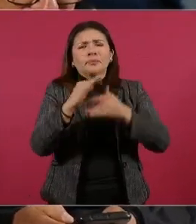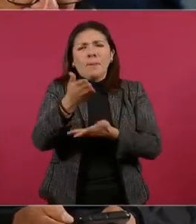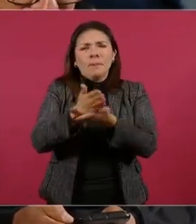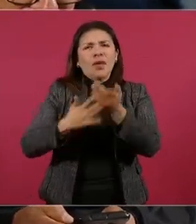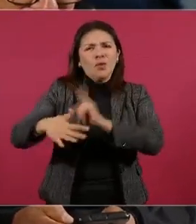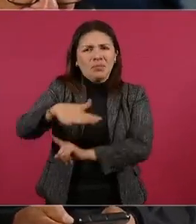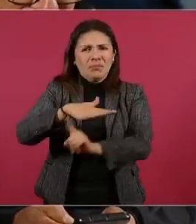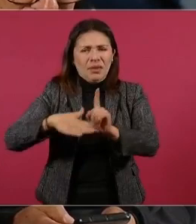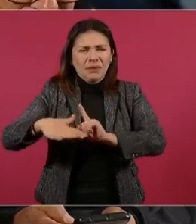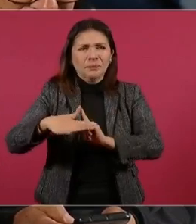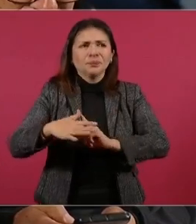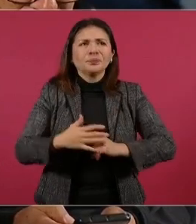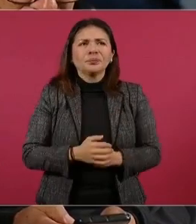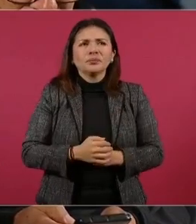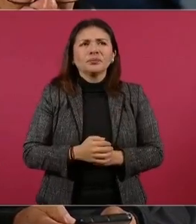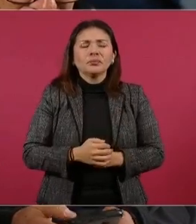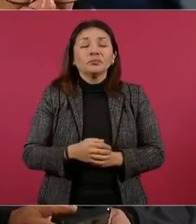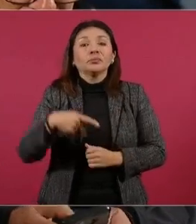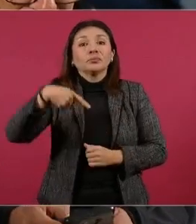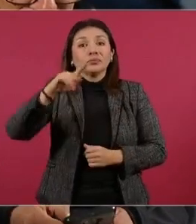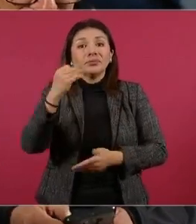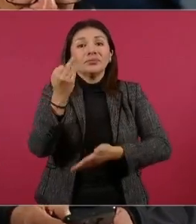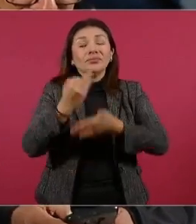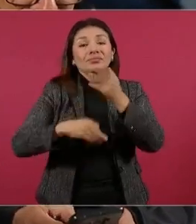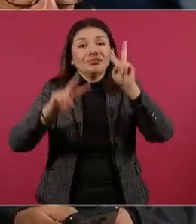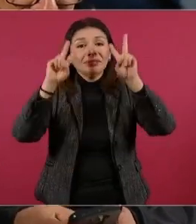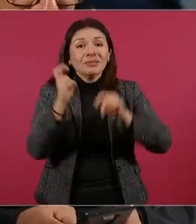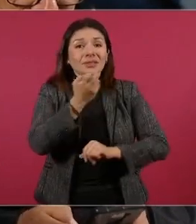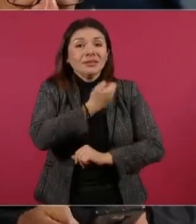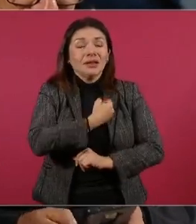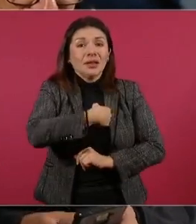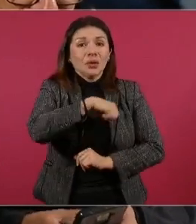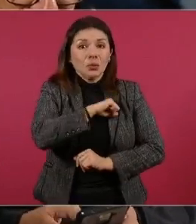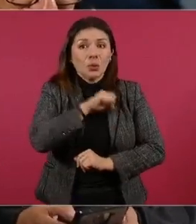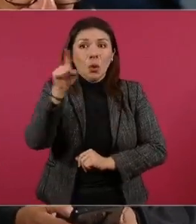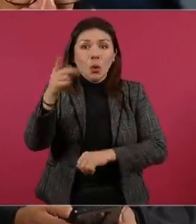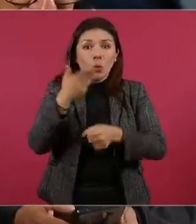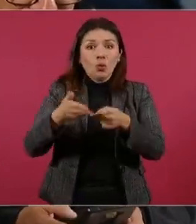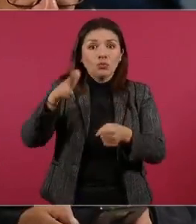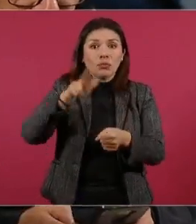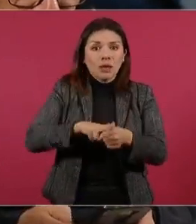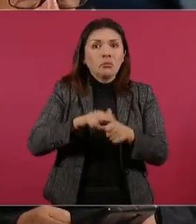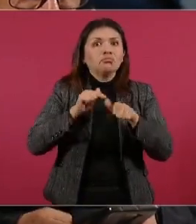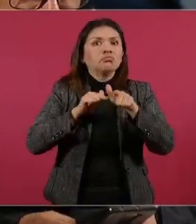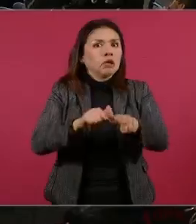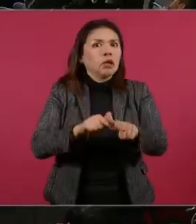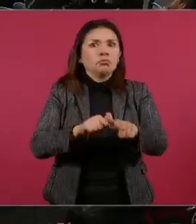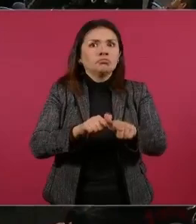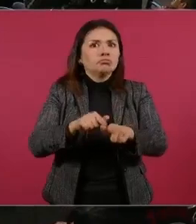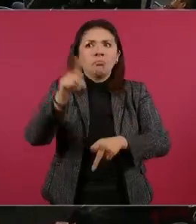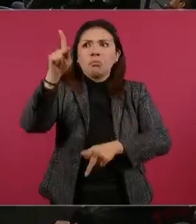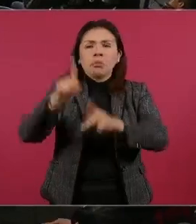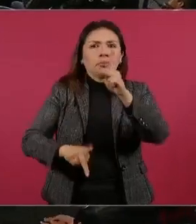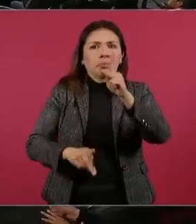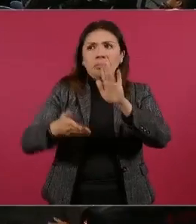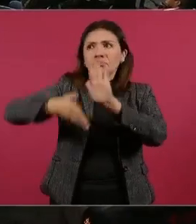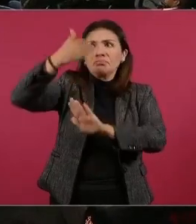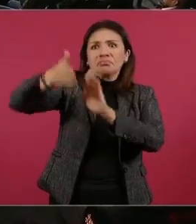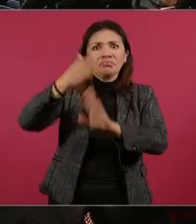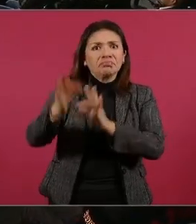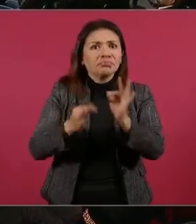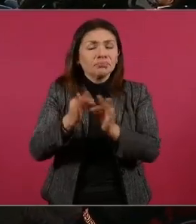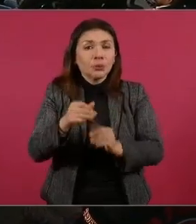ambiente y está pendiente lo de salud que el hospital está sigue como elefante blanco no se ha terminado